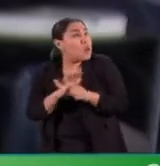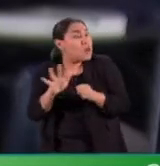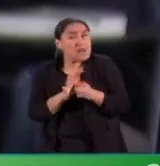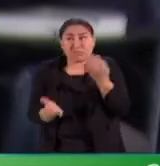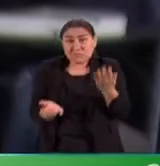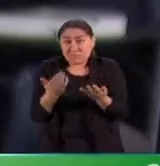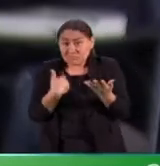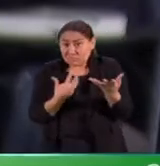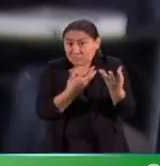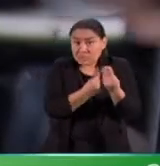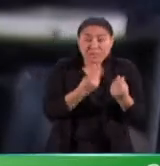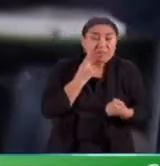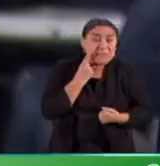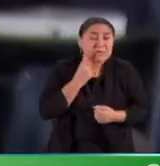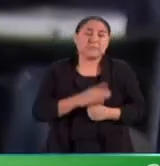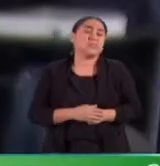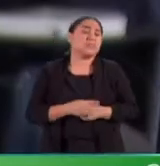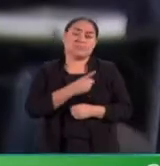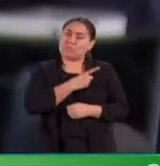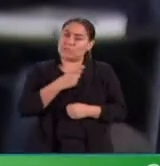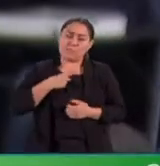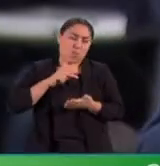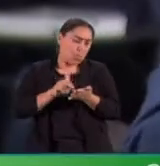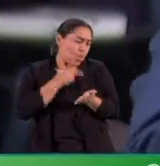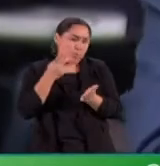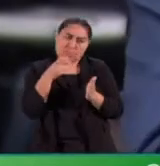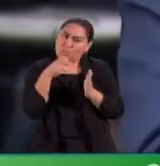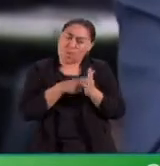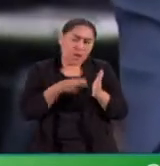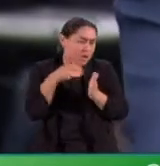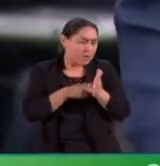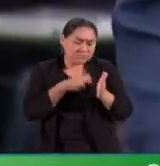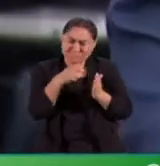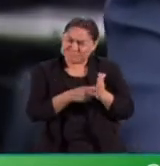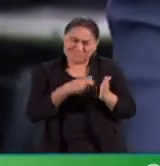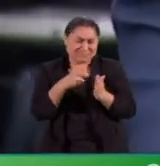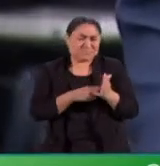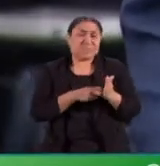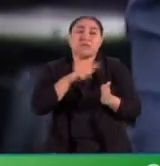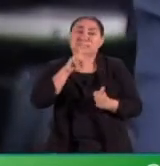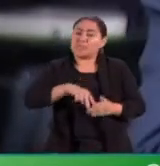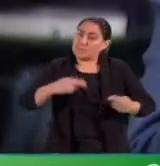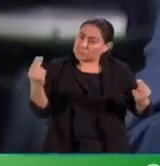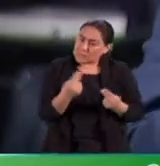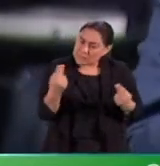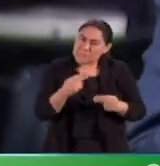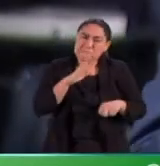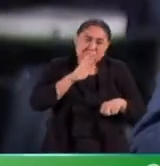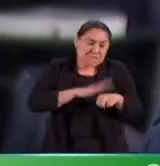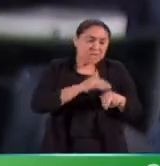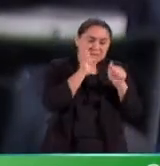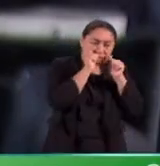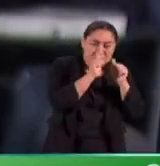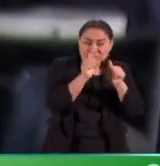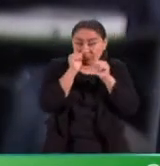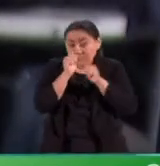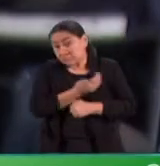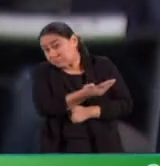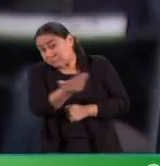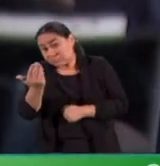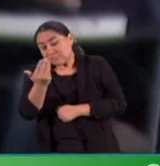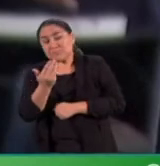Legislativo. Se tiene que rectificar todo esto, se tiene que corregir,